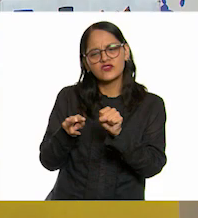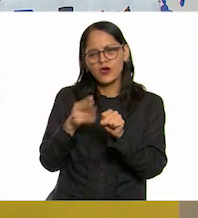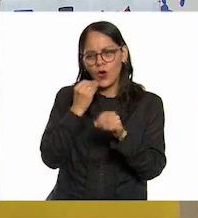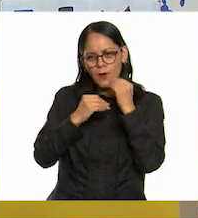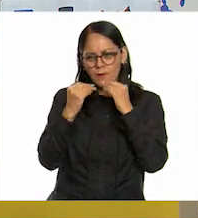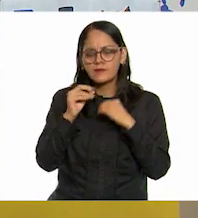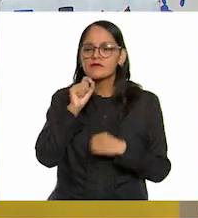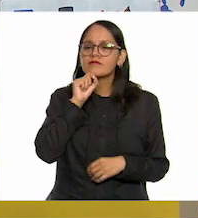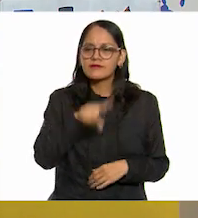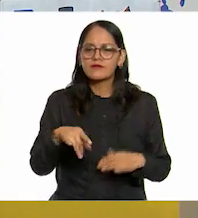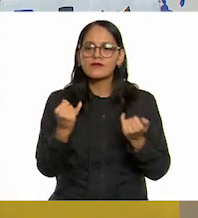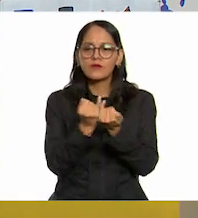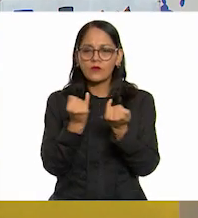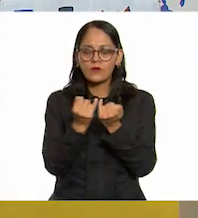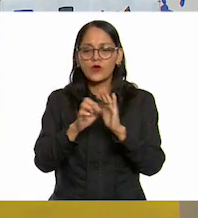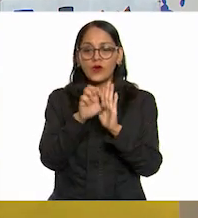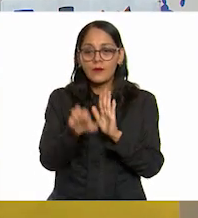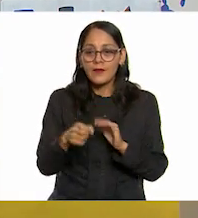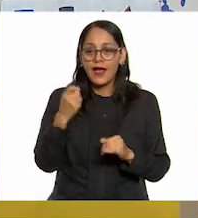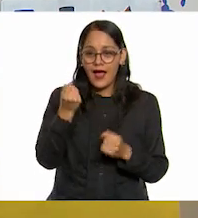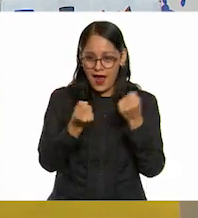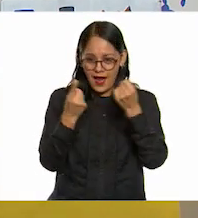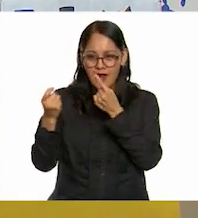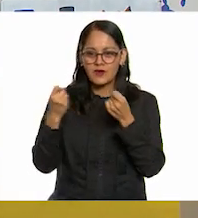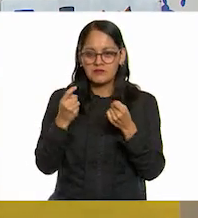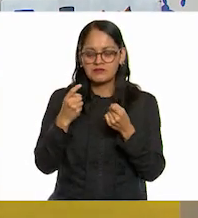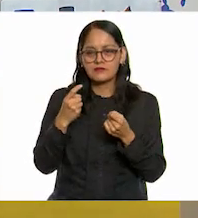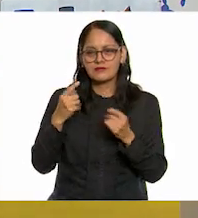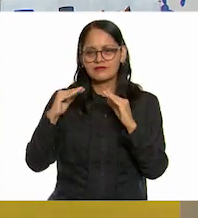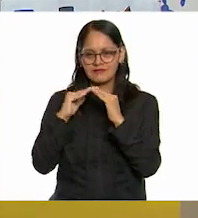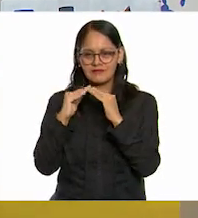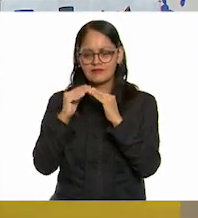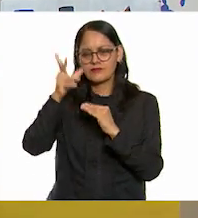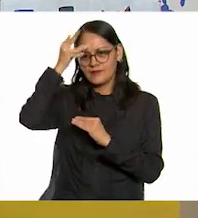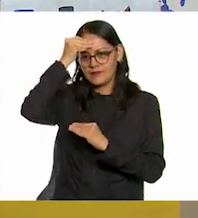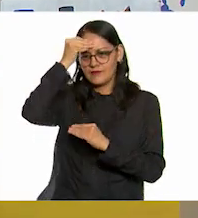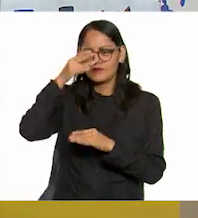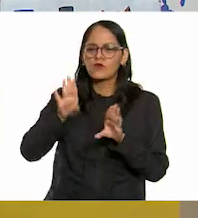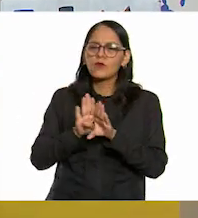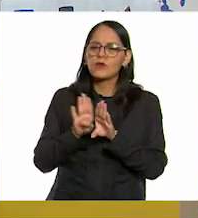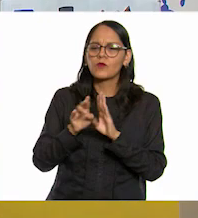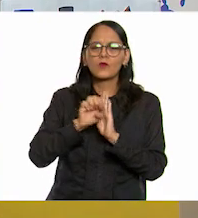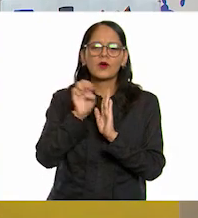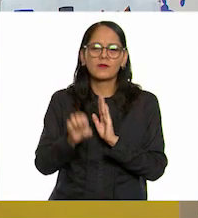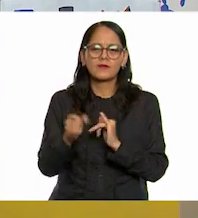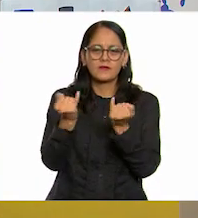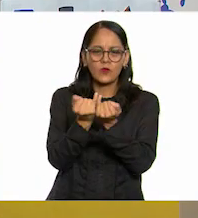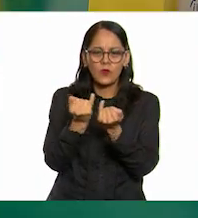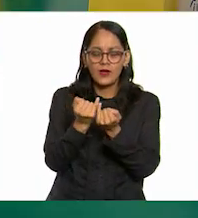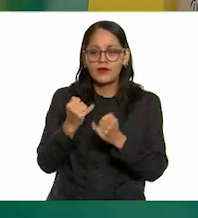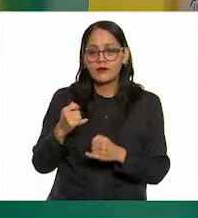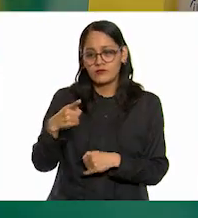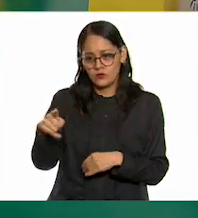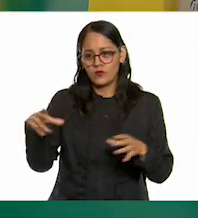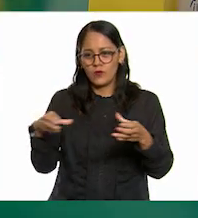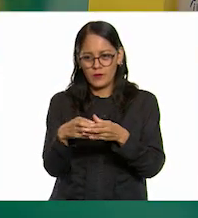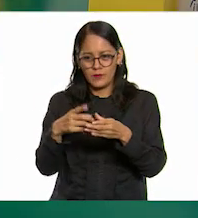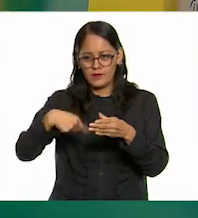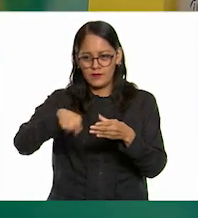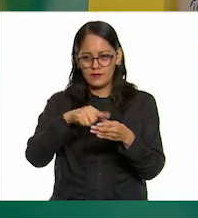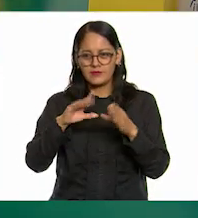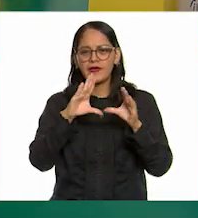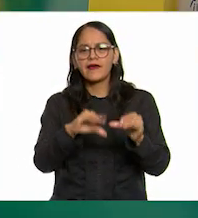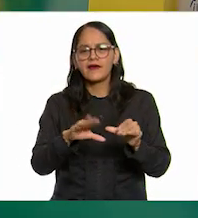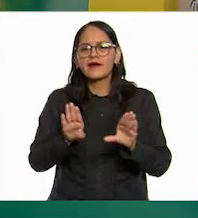alimento, también tiene que ver con las cosas que aprendemos en nuestras casas, así como lo que nos enseña nuestra comunidad.